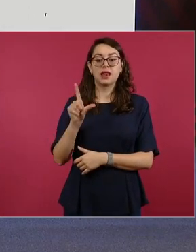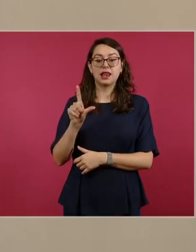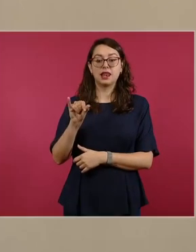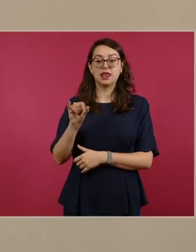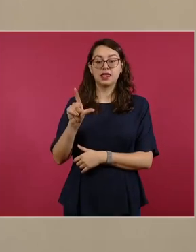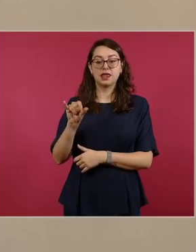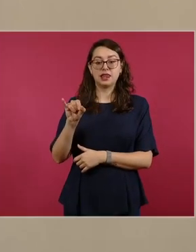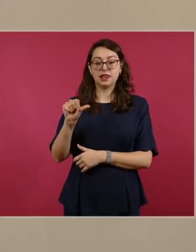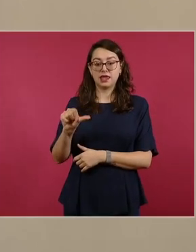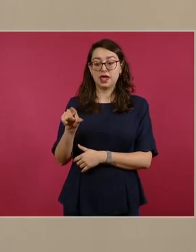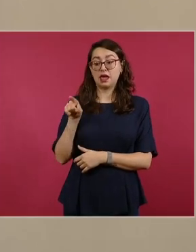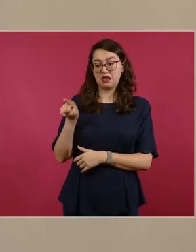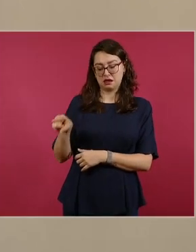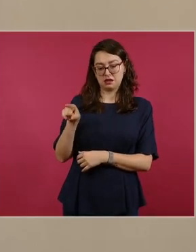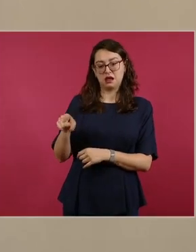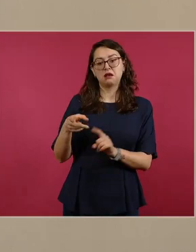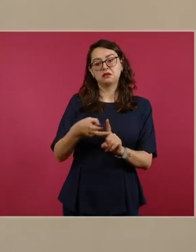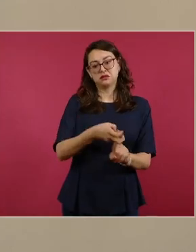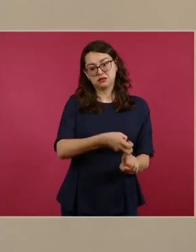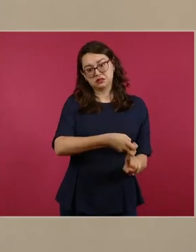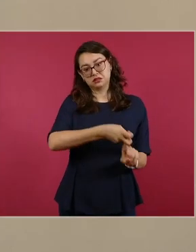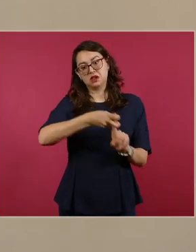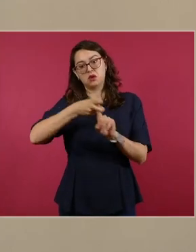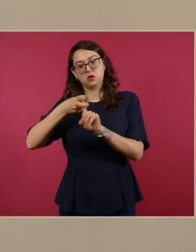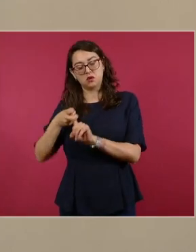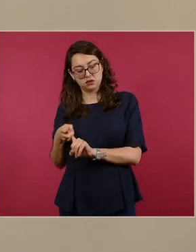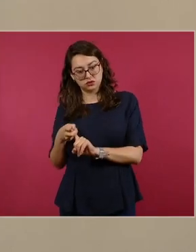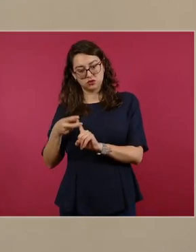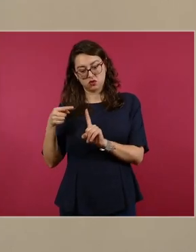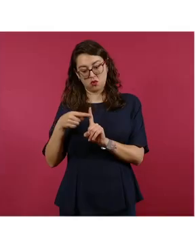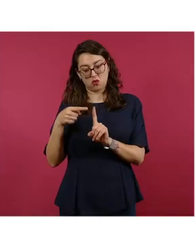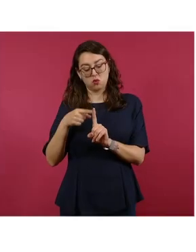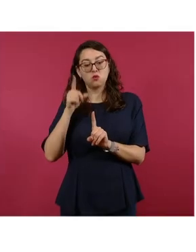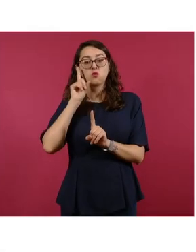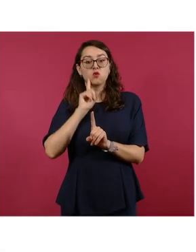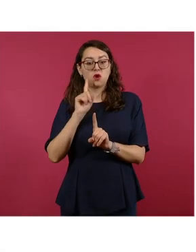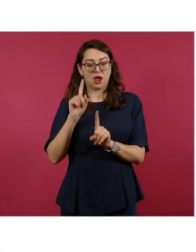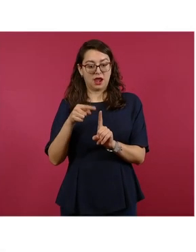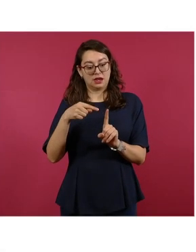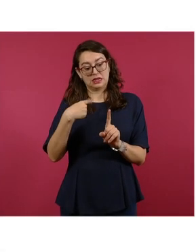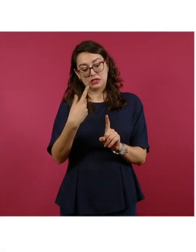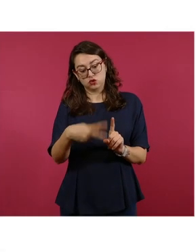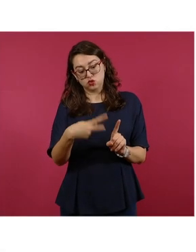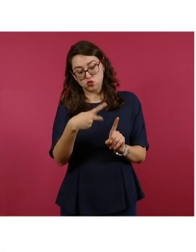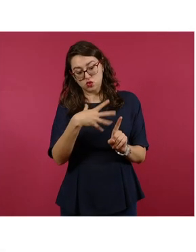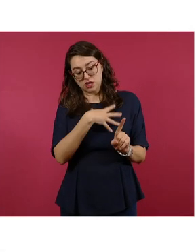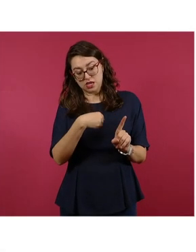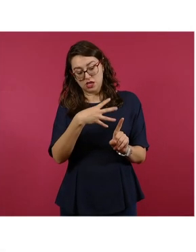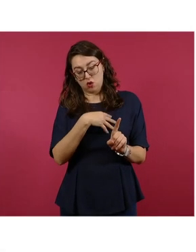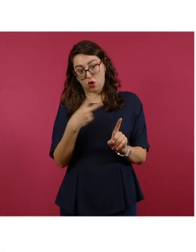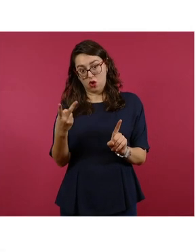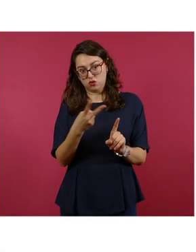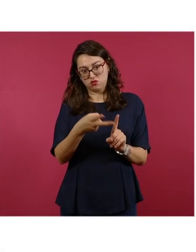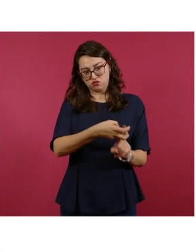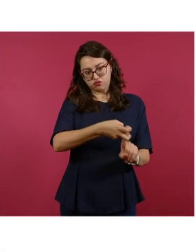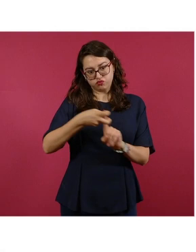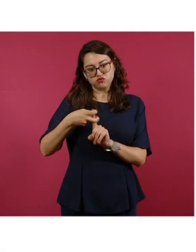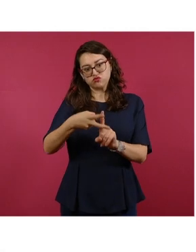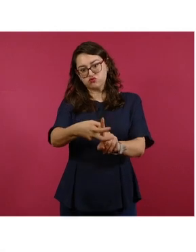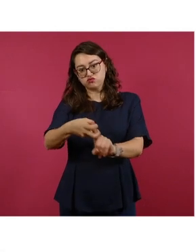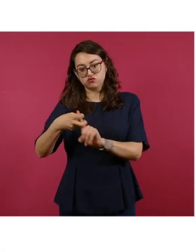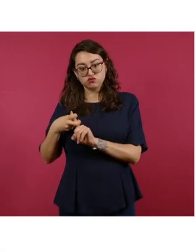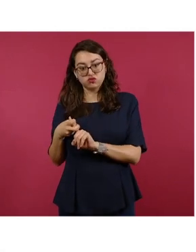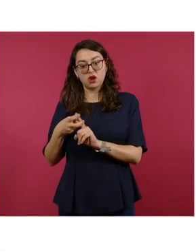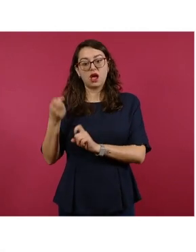responsabilidad en el delito de secuestro en agravio de una mujer de 23 años y su hijo de tres años, esto en el Zahualcóyotl, Estado de México,